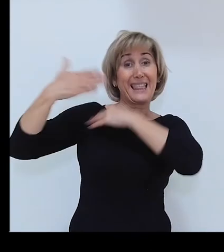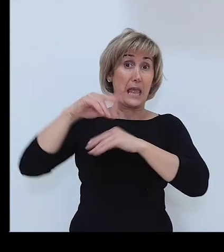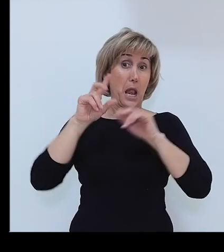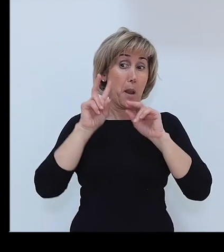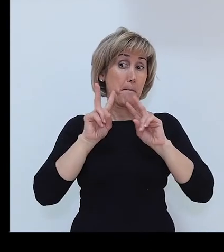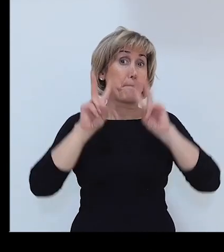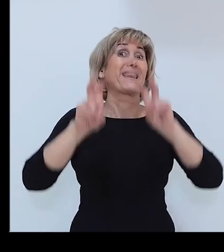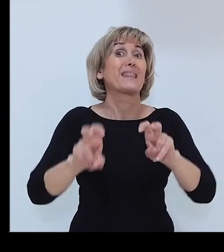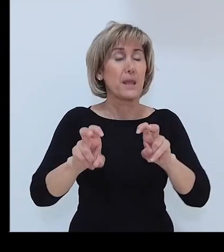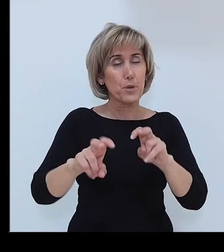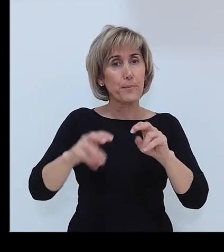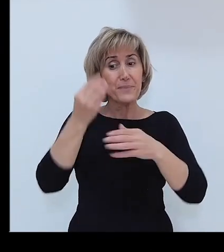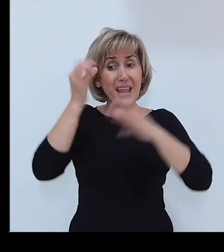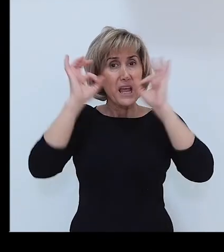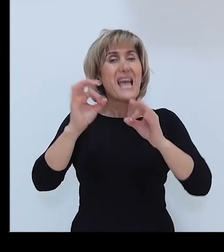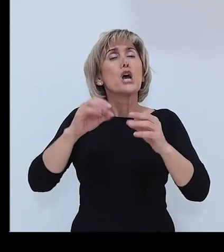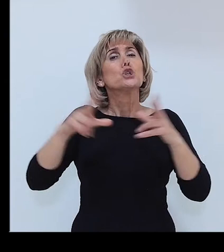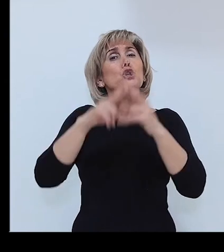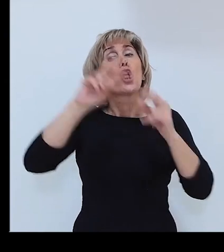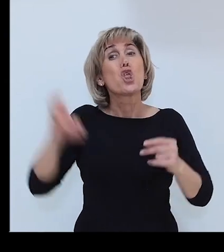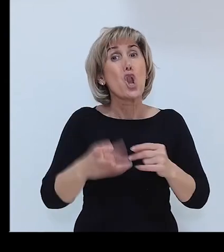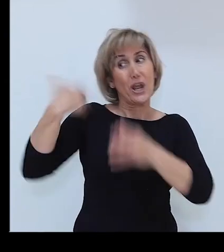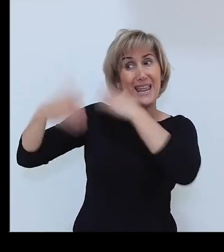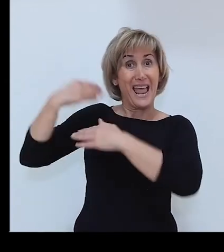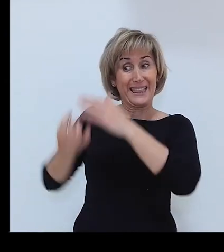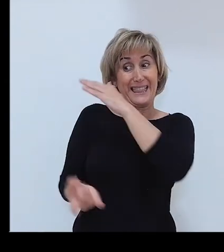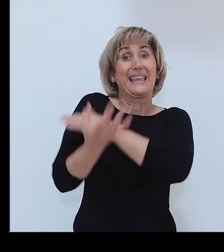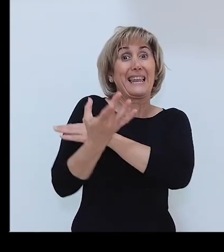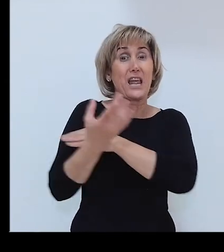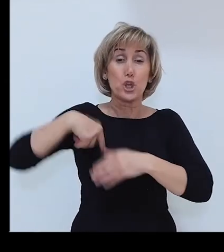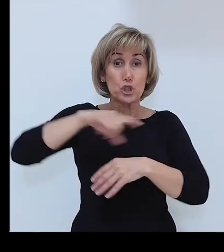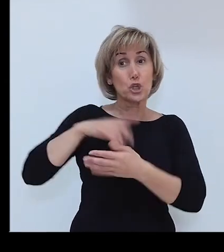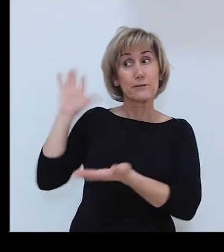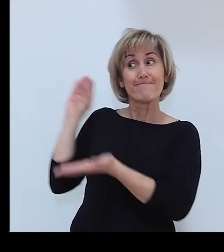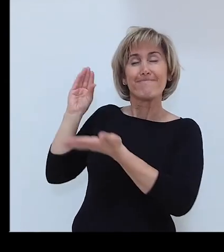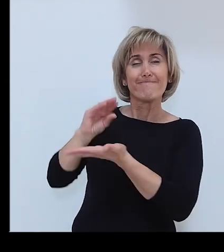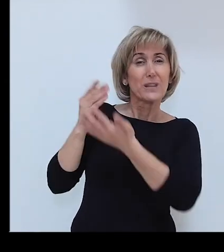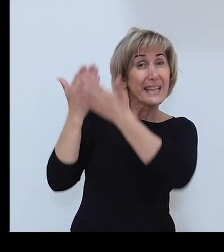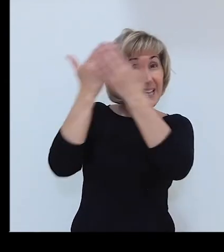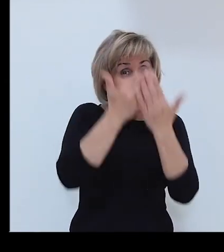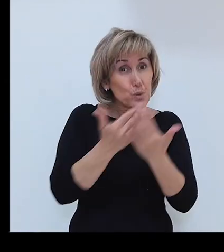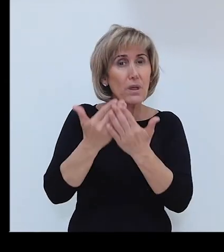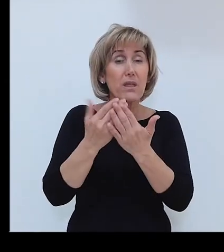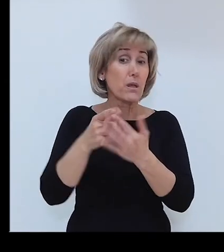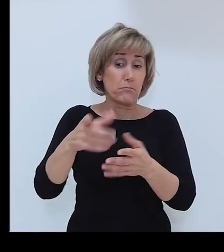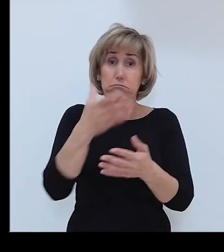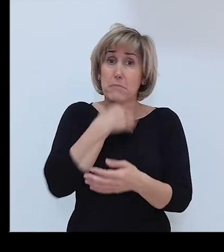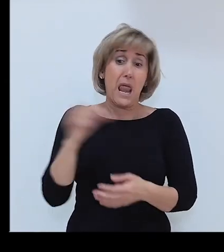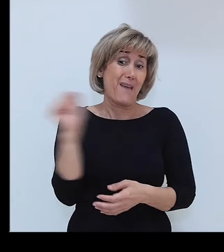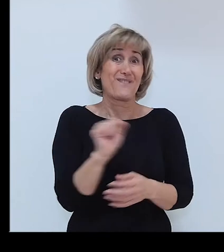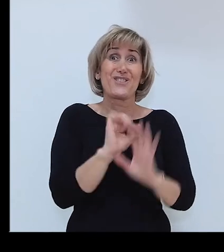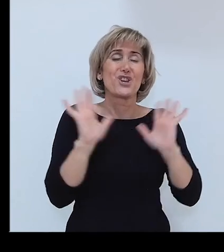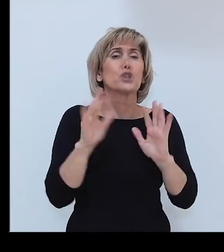parece que si desde primera hora y desde el nacimiento de la sociología hubiéramos tenido esta oportunidad de haberla estudiado, pues